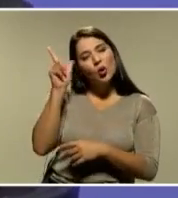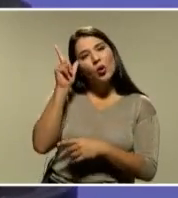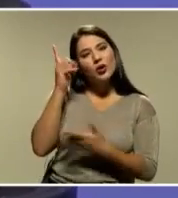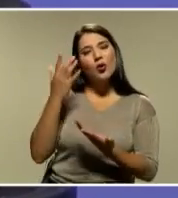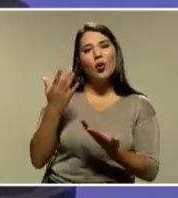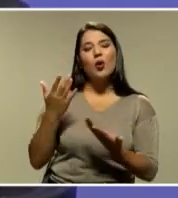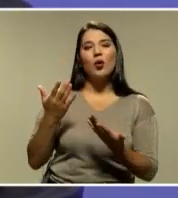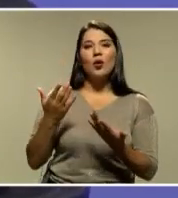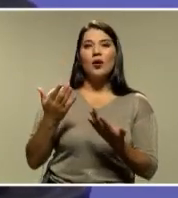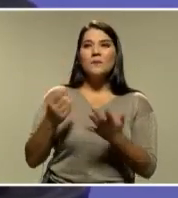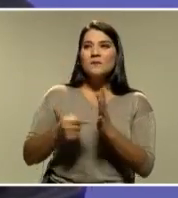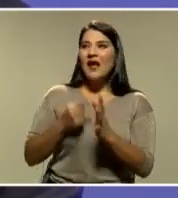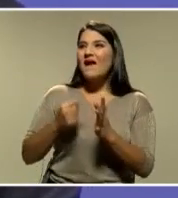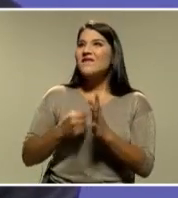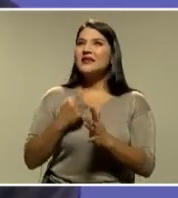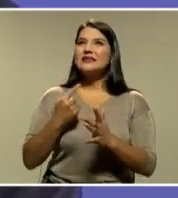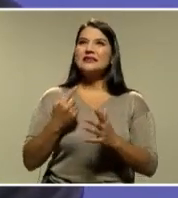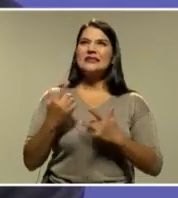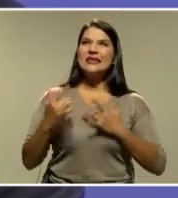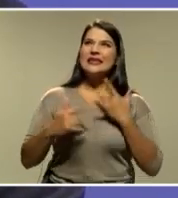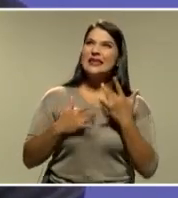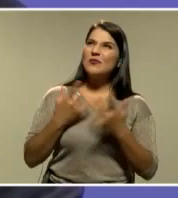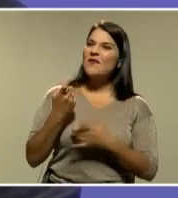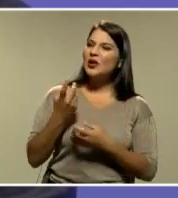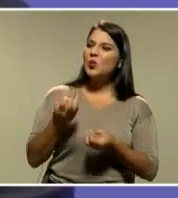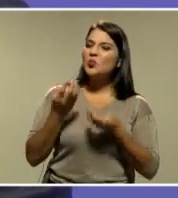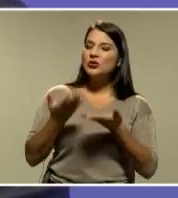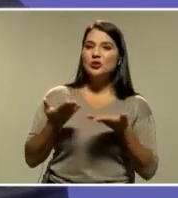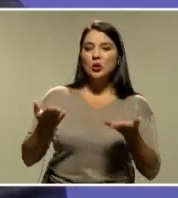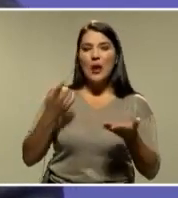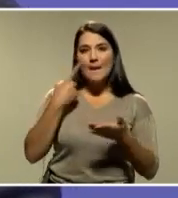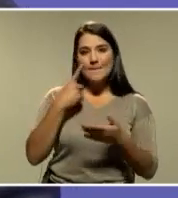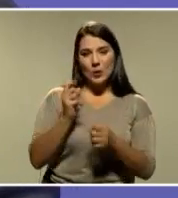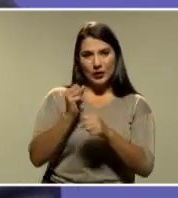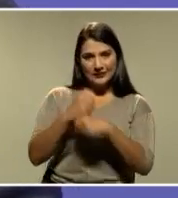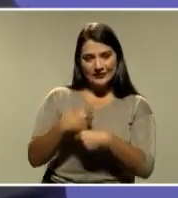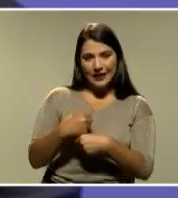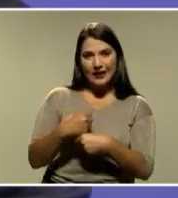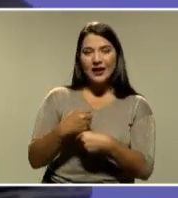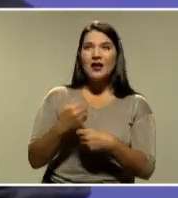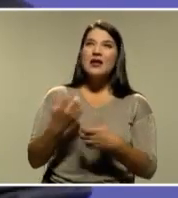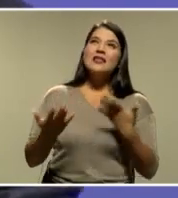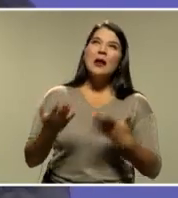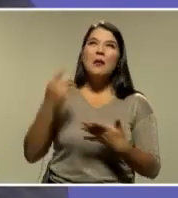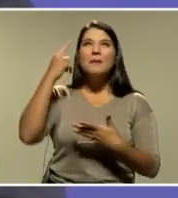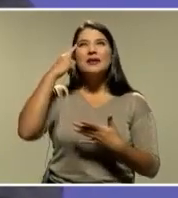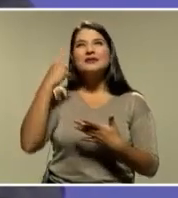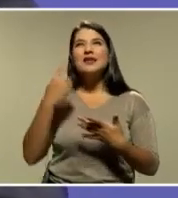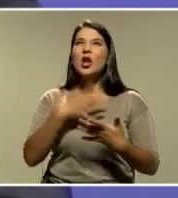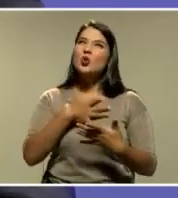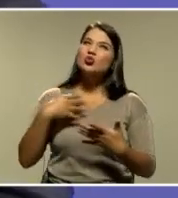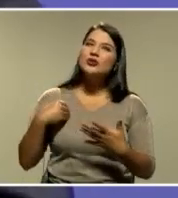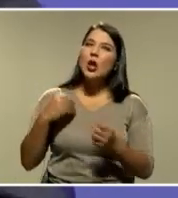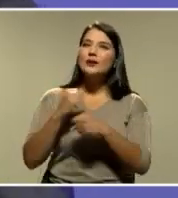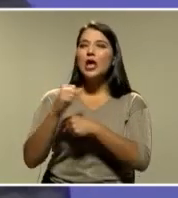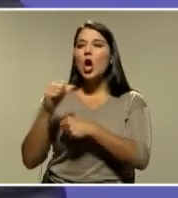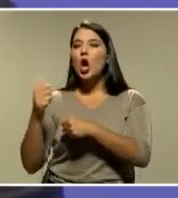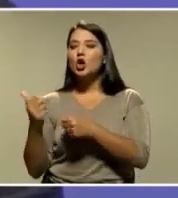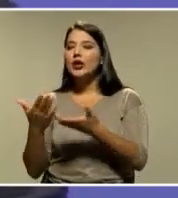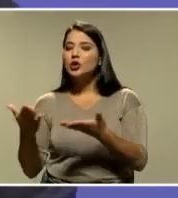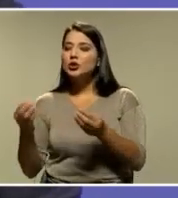queda la sensación de que quedaron muchas cosas por hacer, de que le hubiera gustado hacer otras cosas más